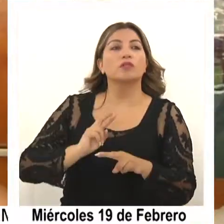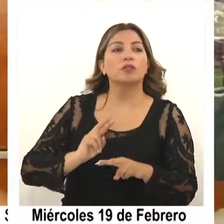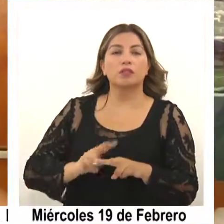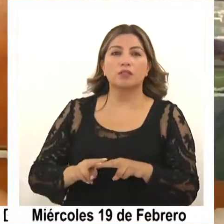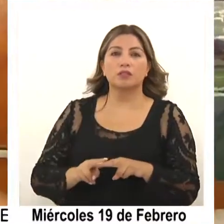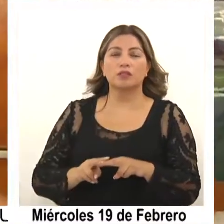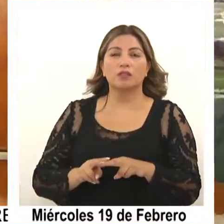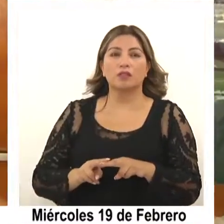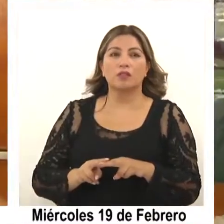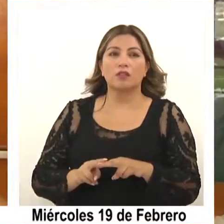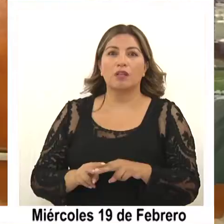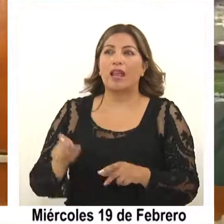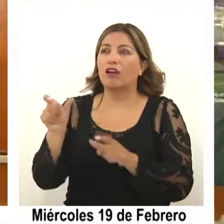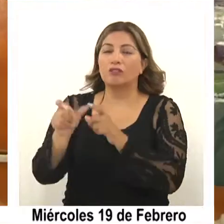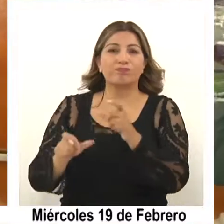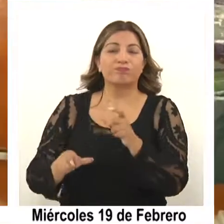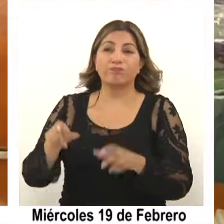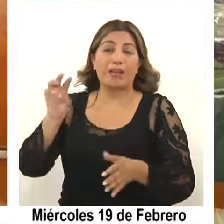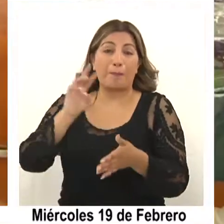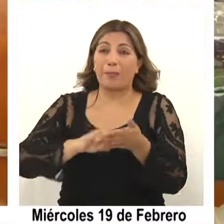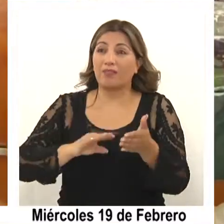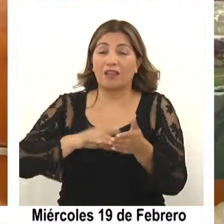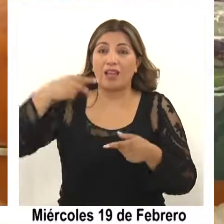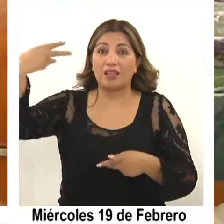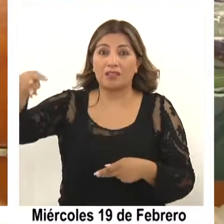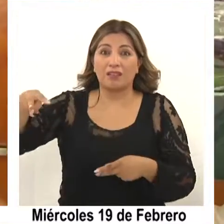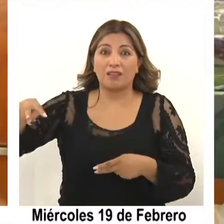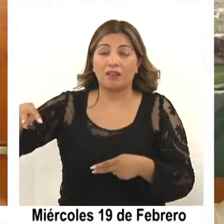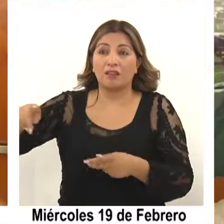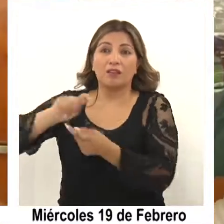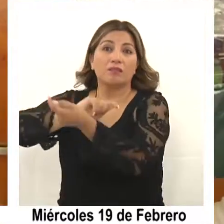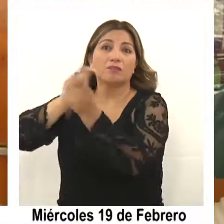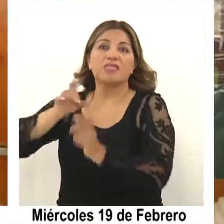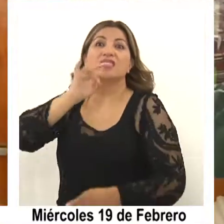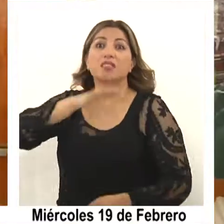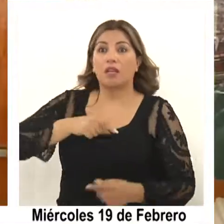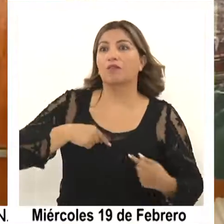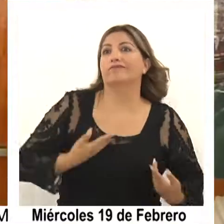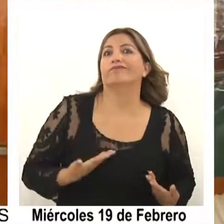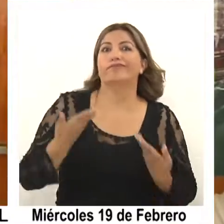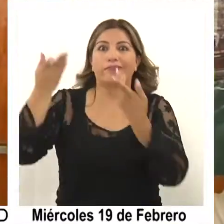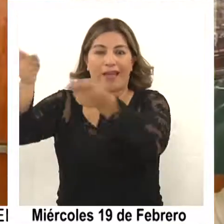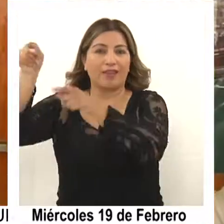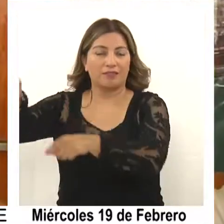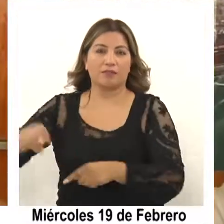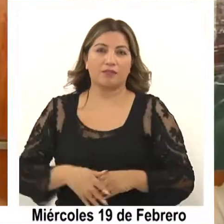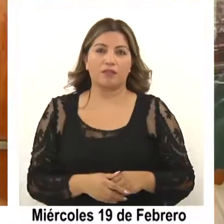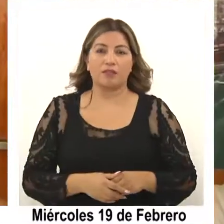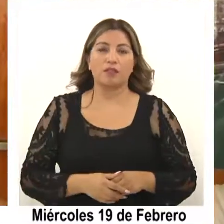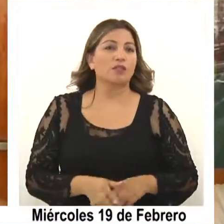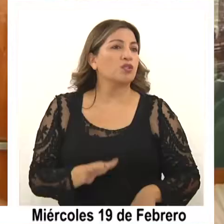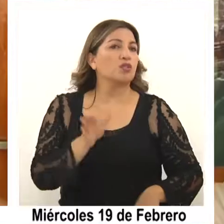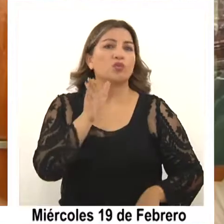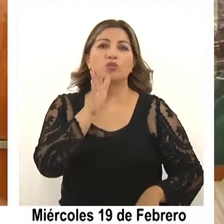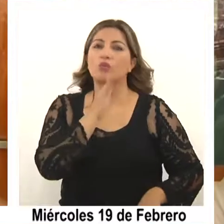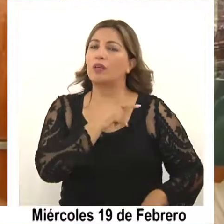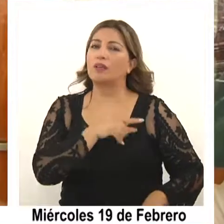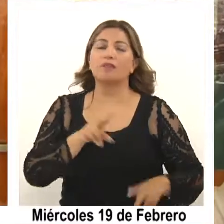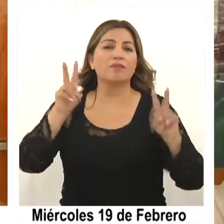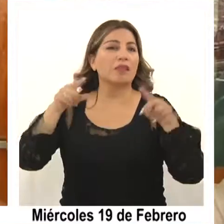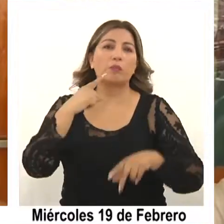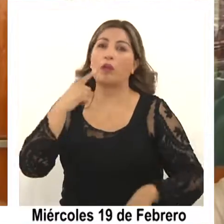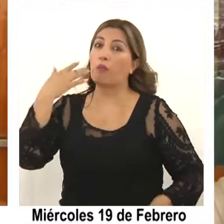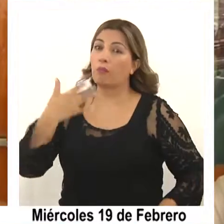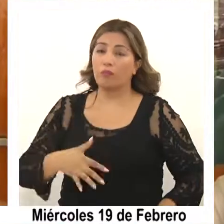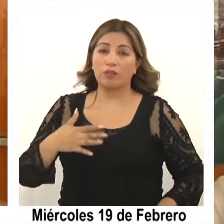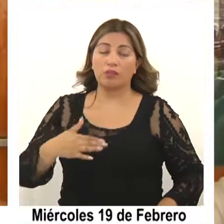sobres toquen de insumos con materias primas que son enviadas de países como chile nosotros no tenemos un efecto tan significativo